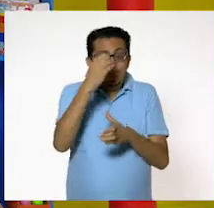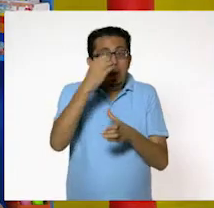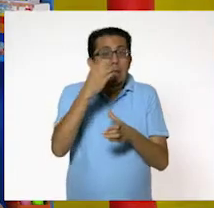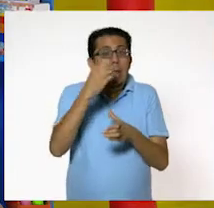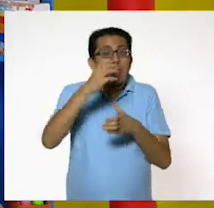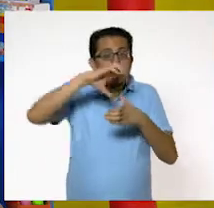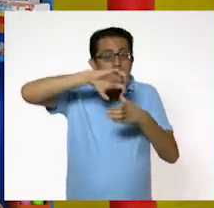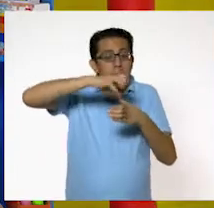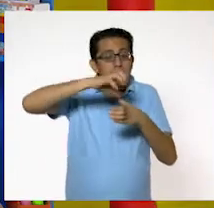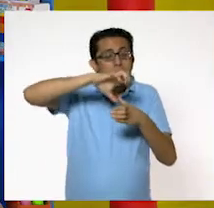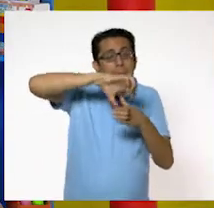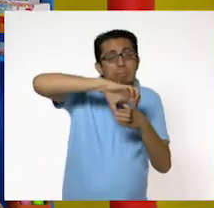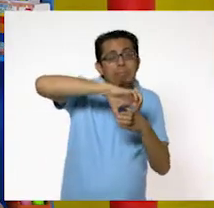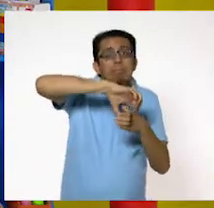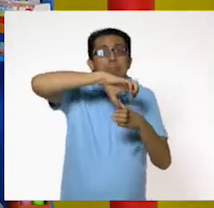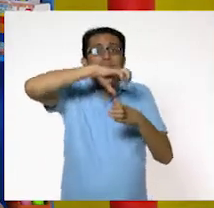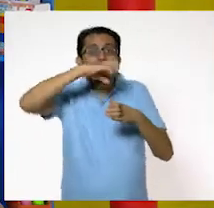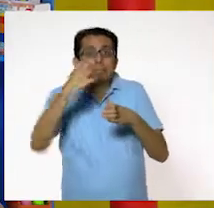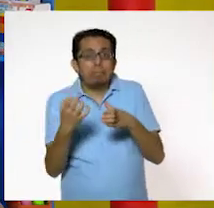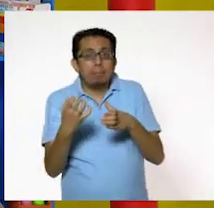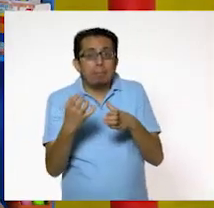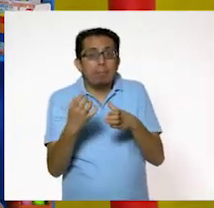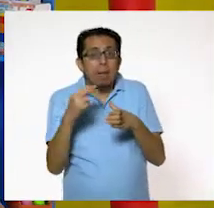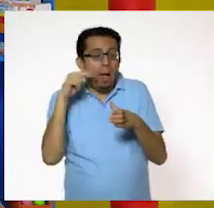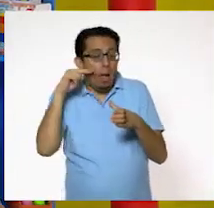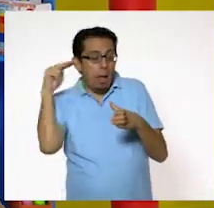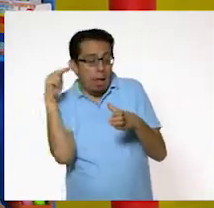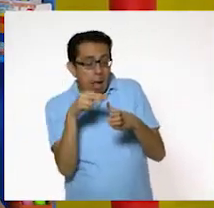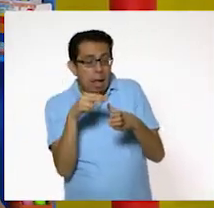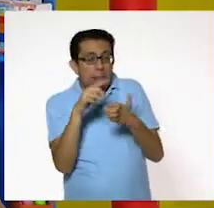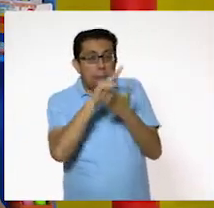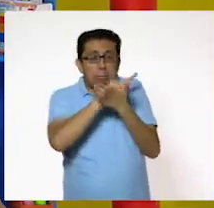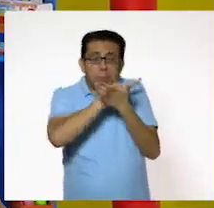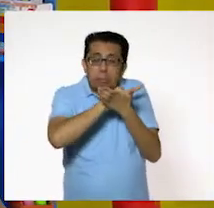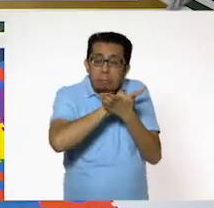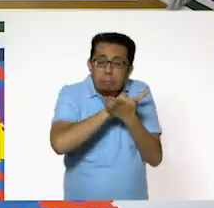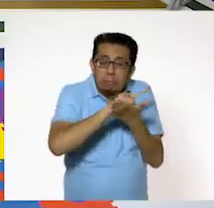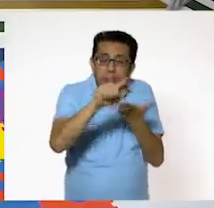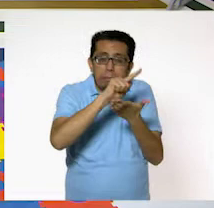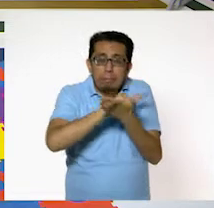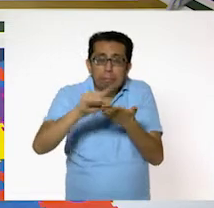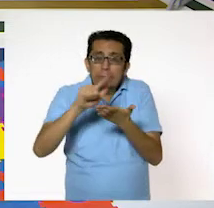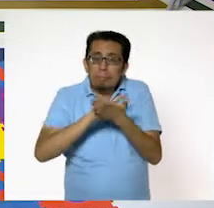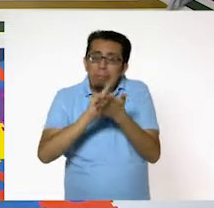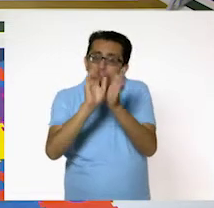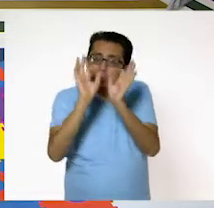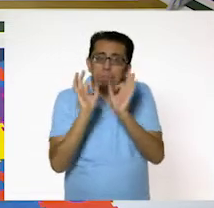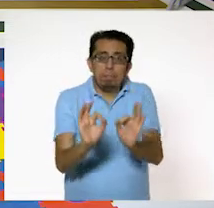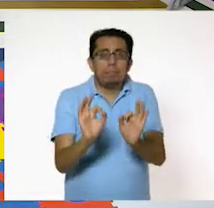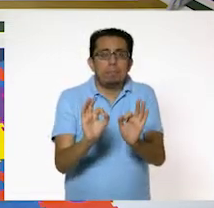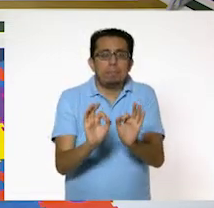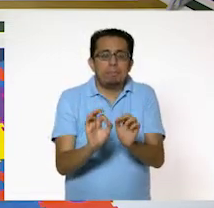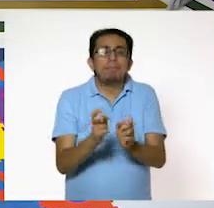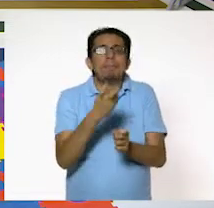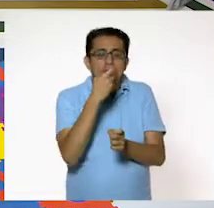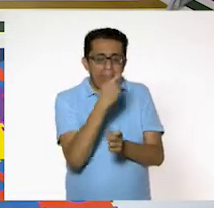de plástico y asegurar que esté limpia. Ok. A ver.